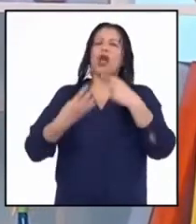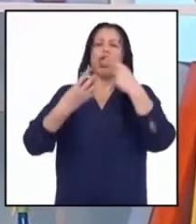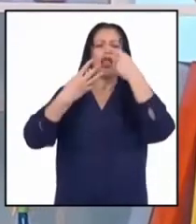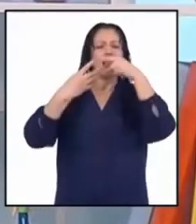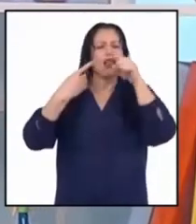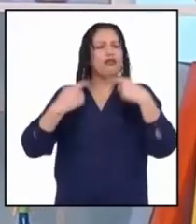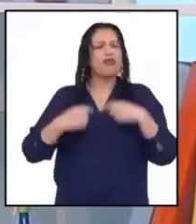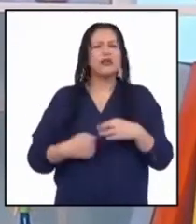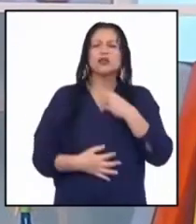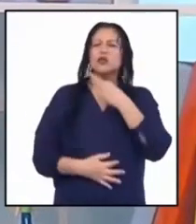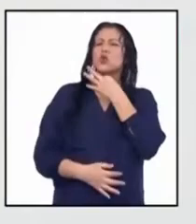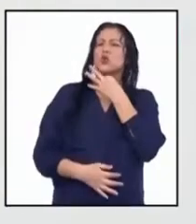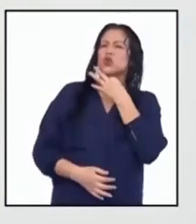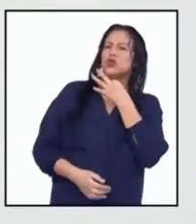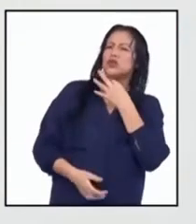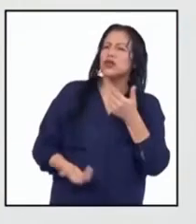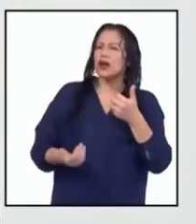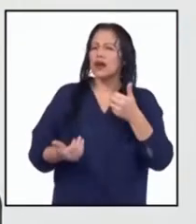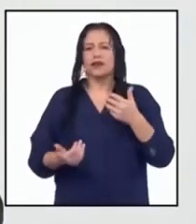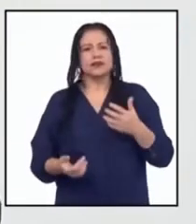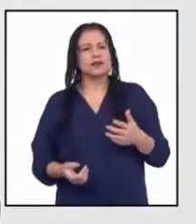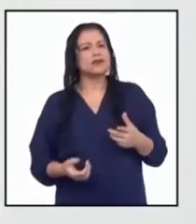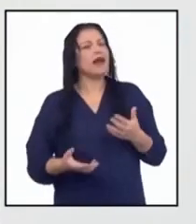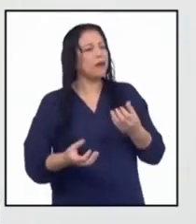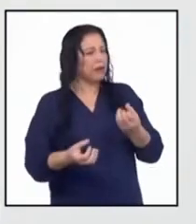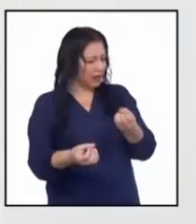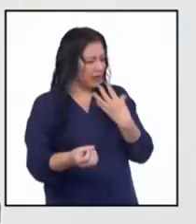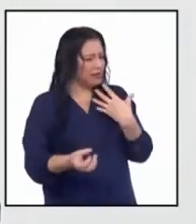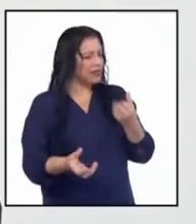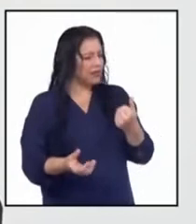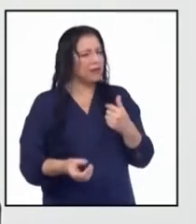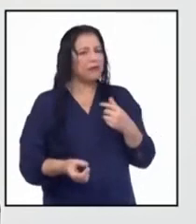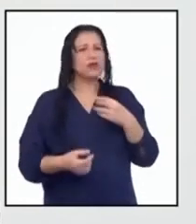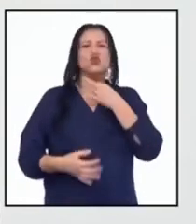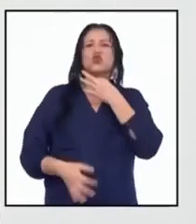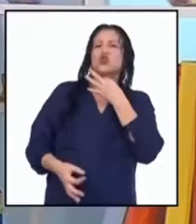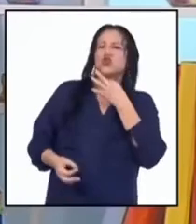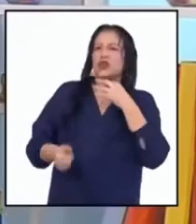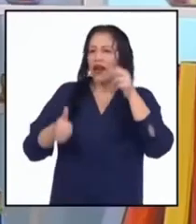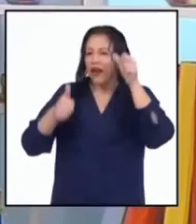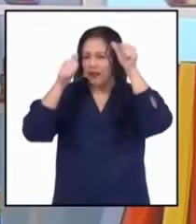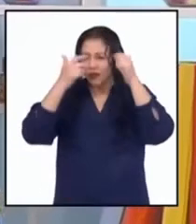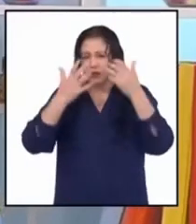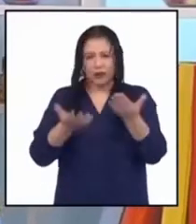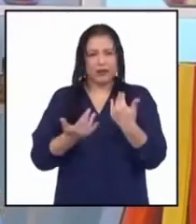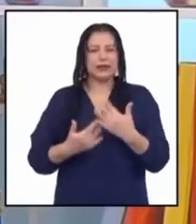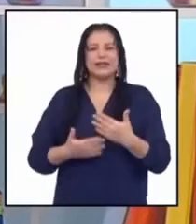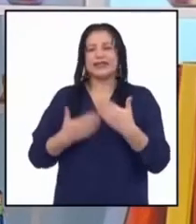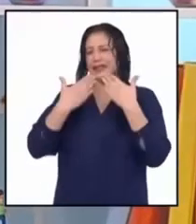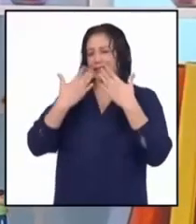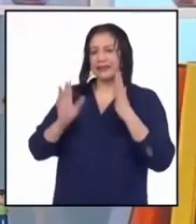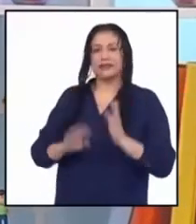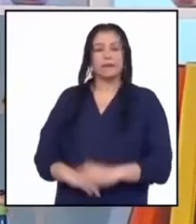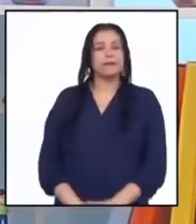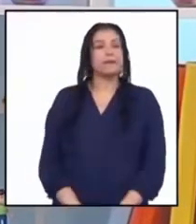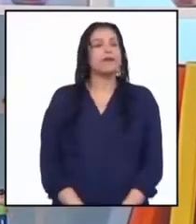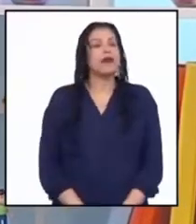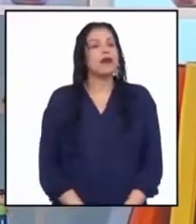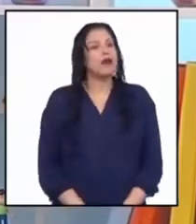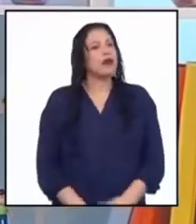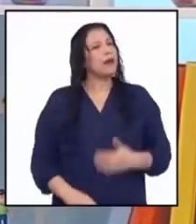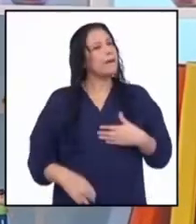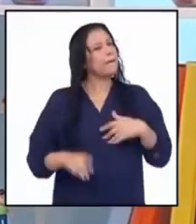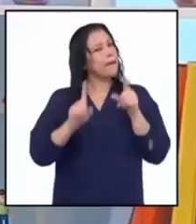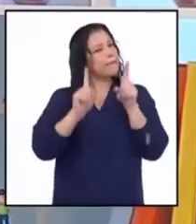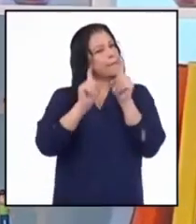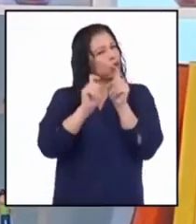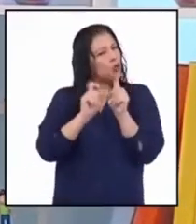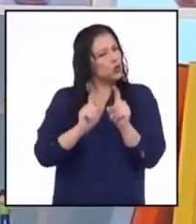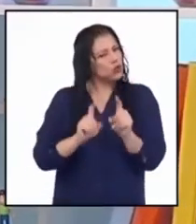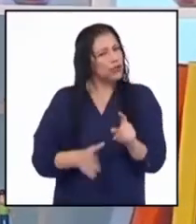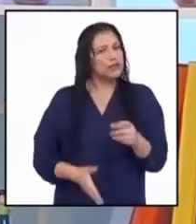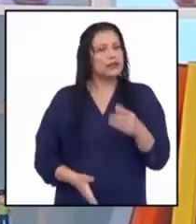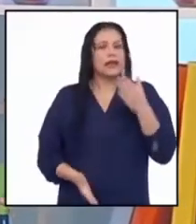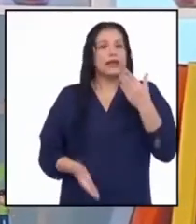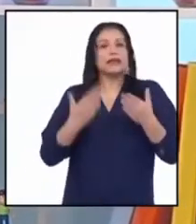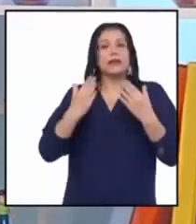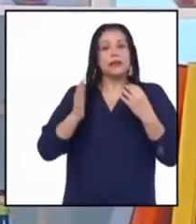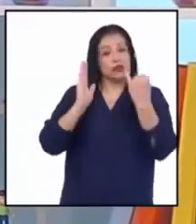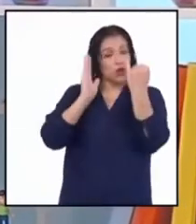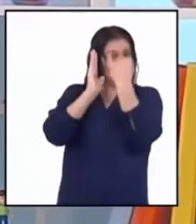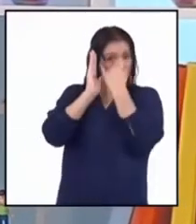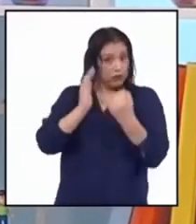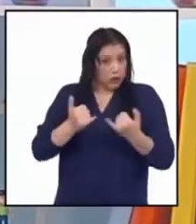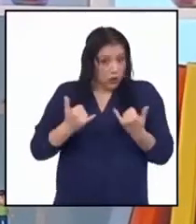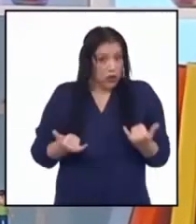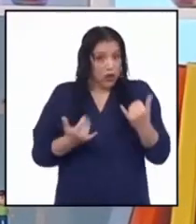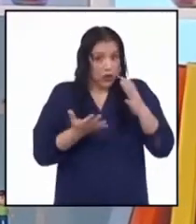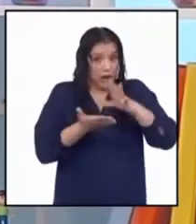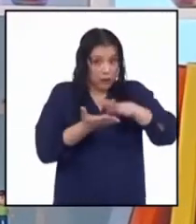varias curiosidades. Dime con confianza tus curiosidades. Gracias, profesora. Mi pregunta es si los gráficos que